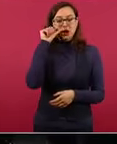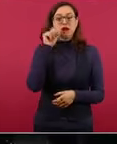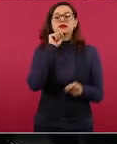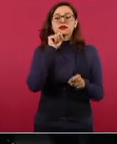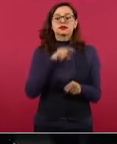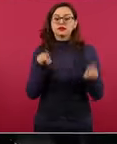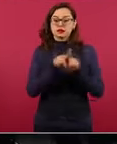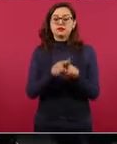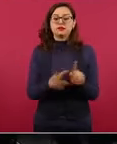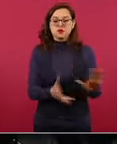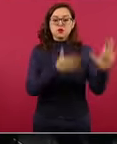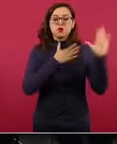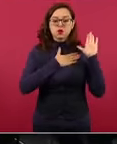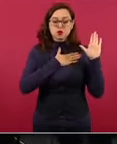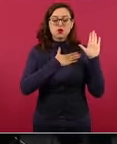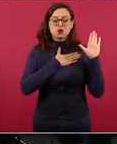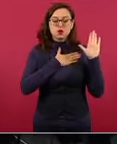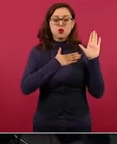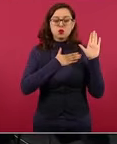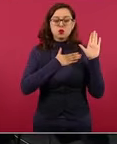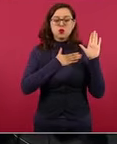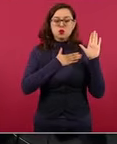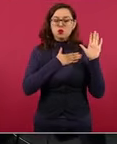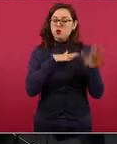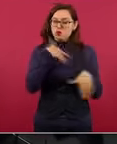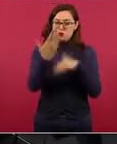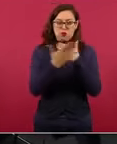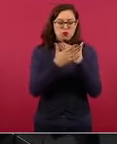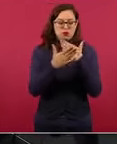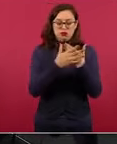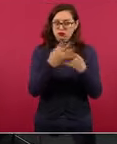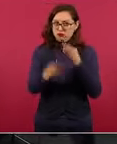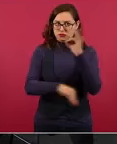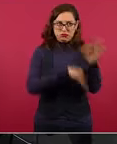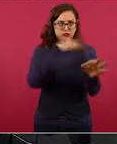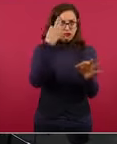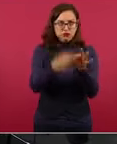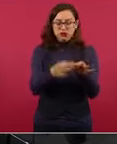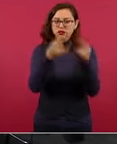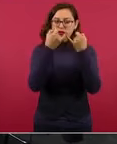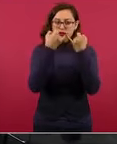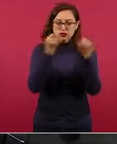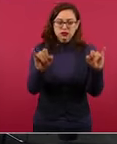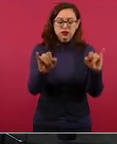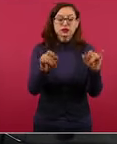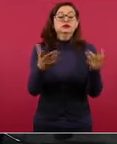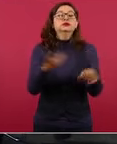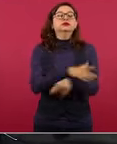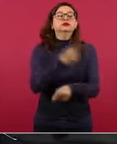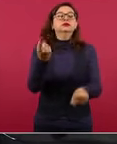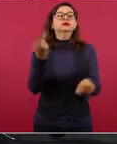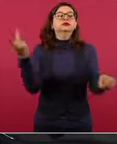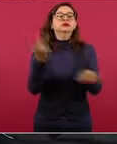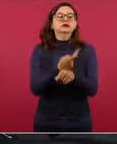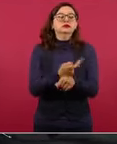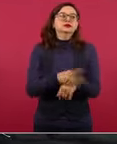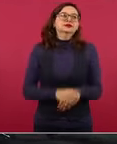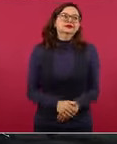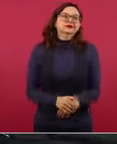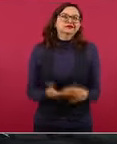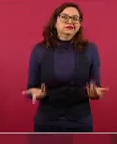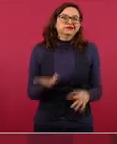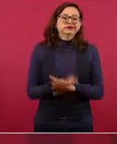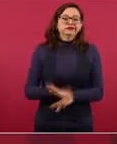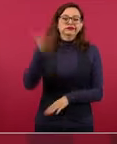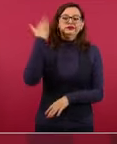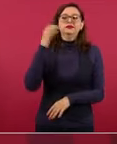compromiso de terminarlo porque se lo inauguraron prácticamente